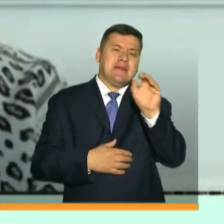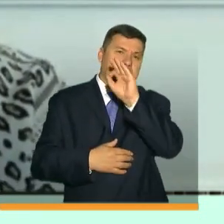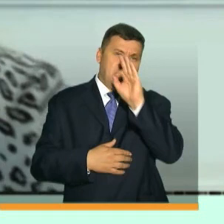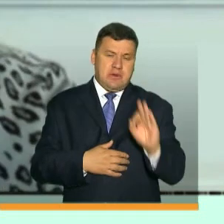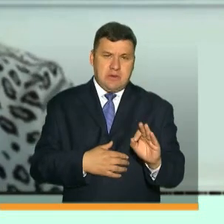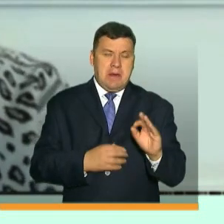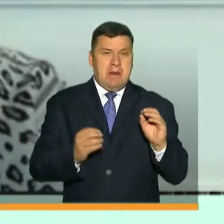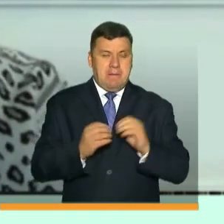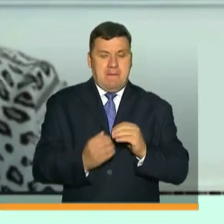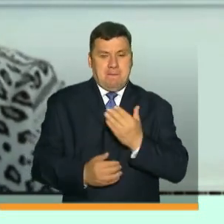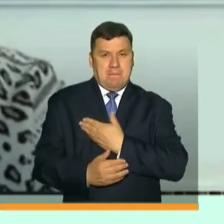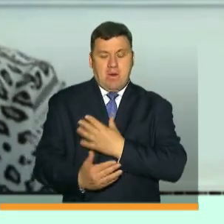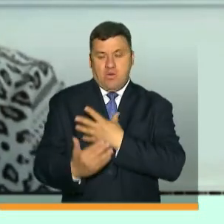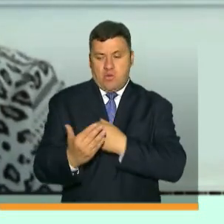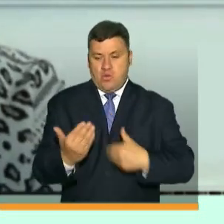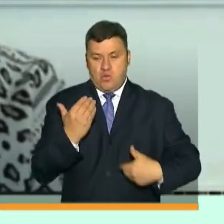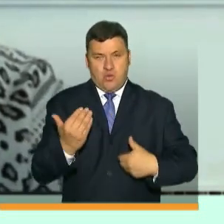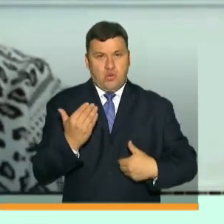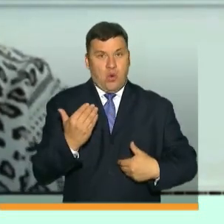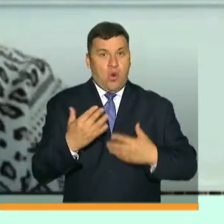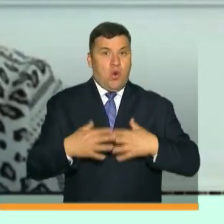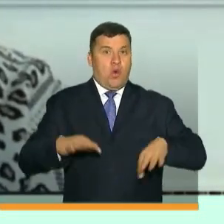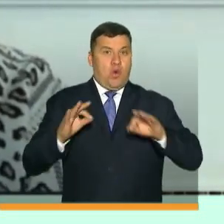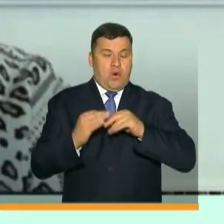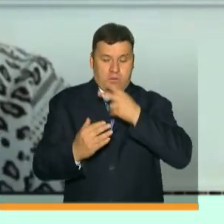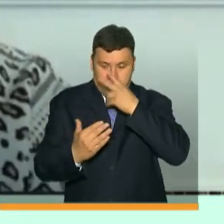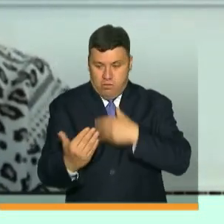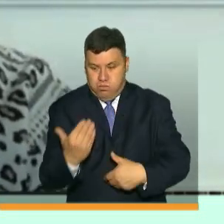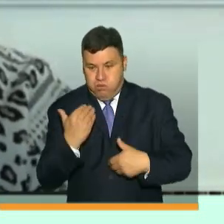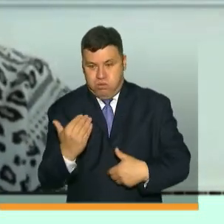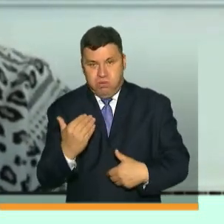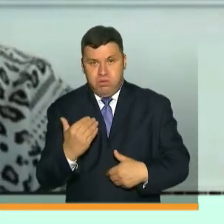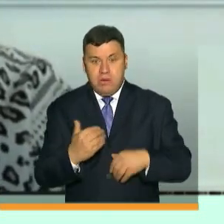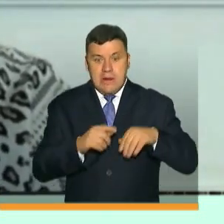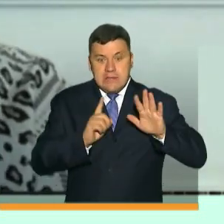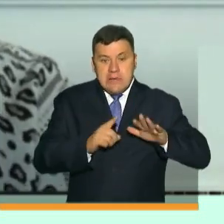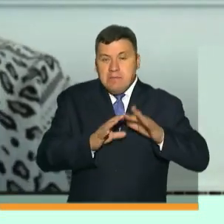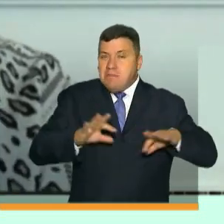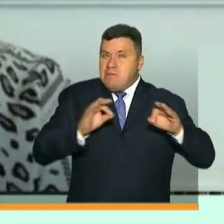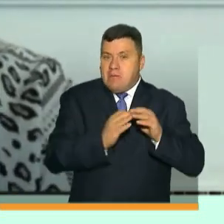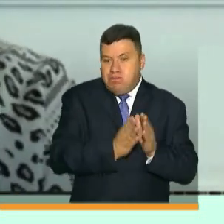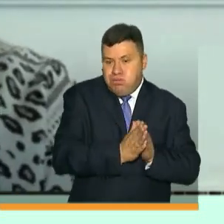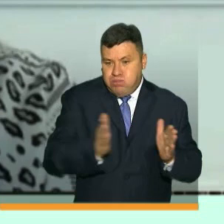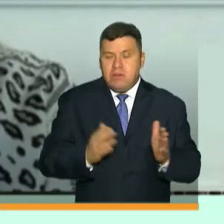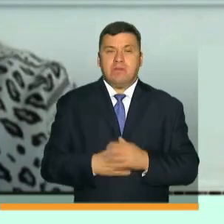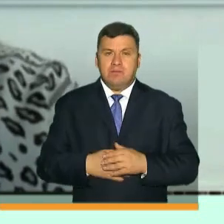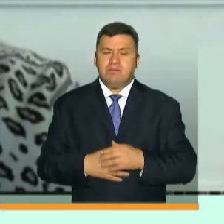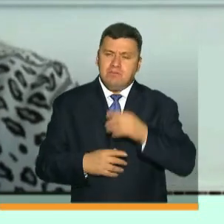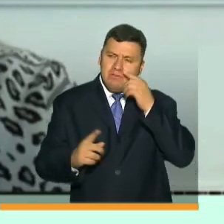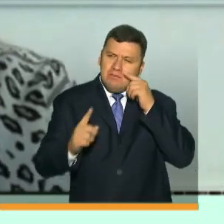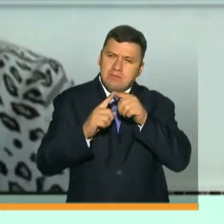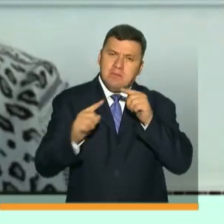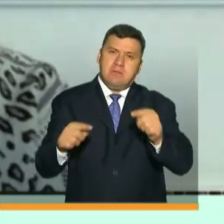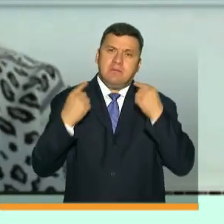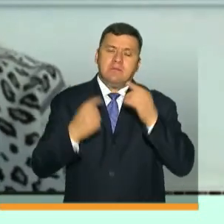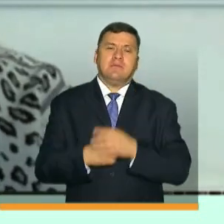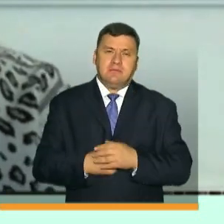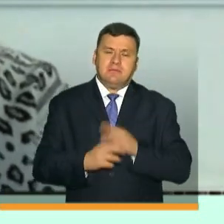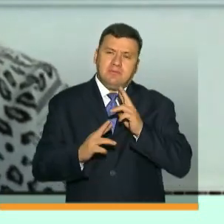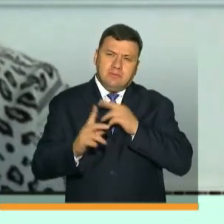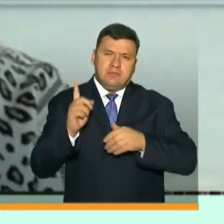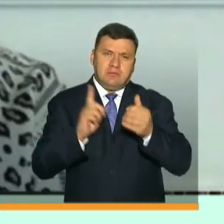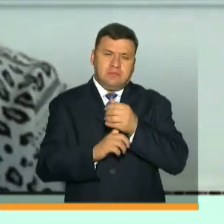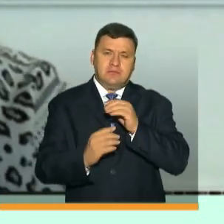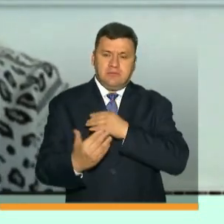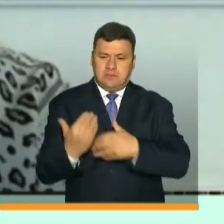36% de madres que lactan de manera exclusiva a sus niños en los primeros 6 meses. Nos hemos fijado una meta de llegar